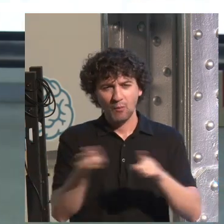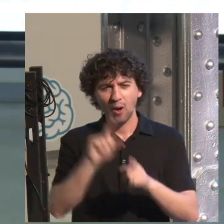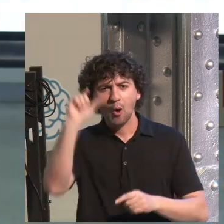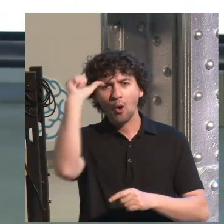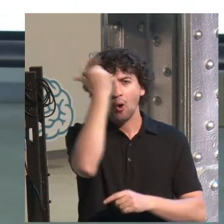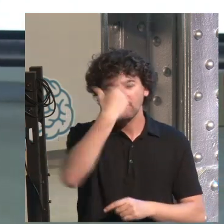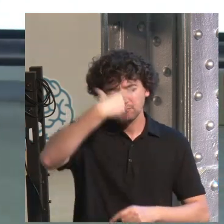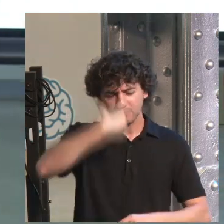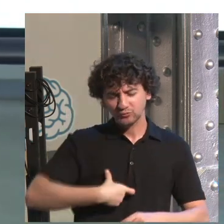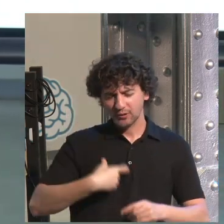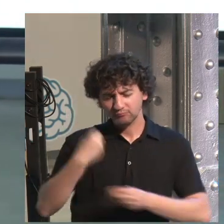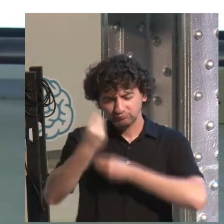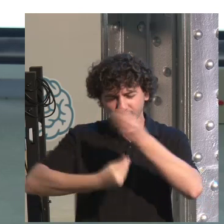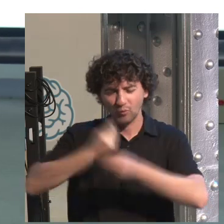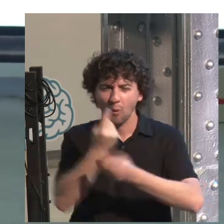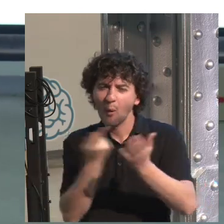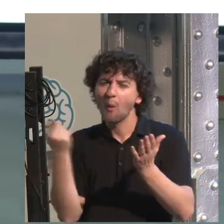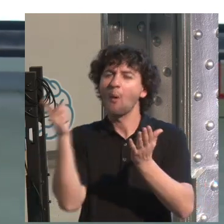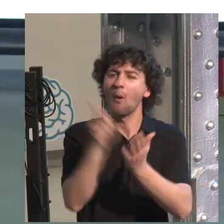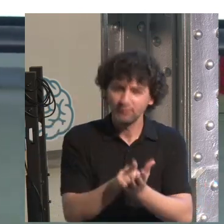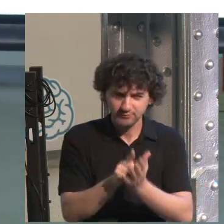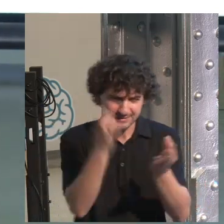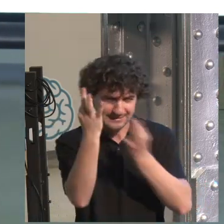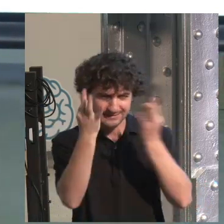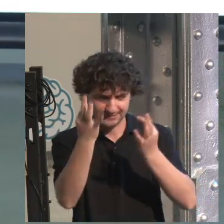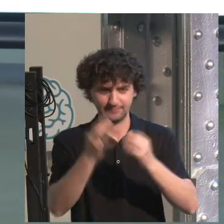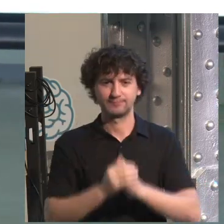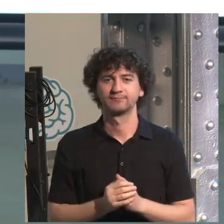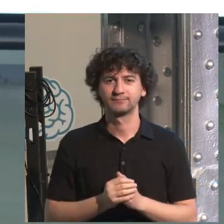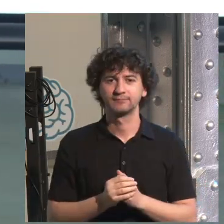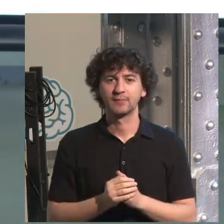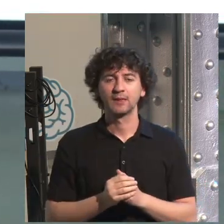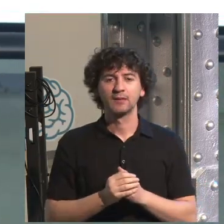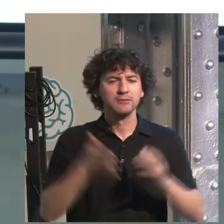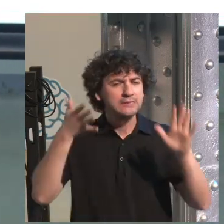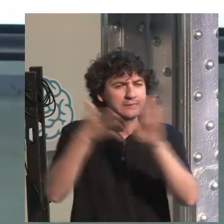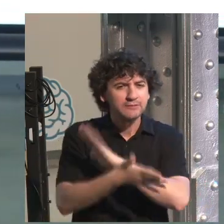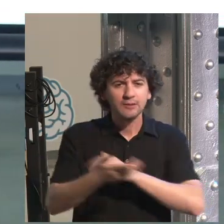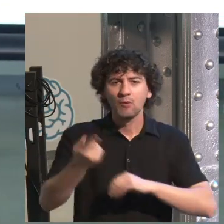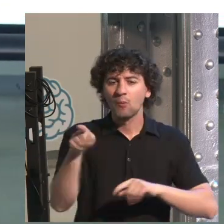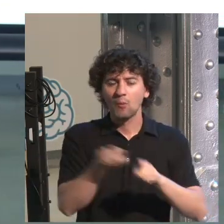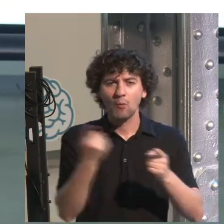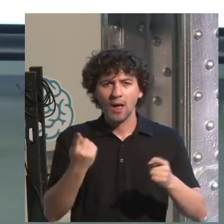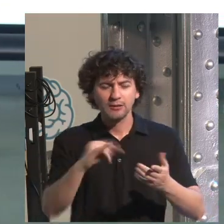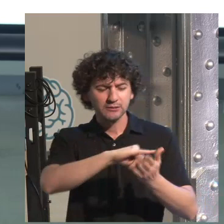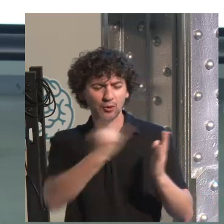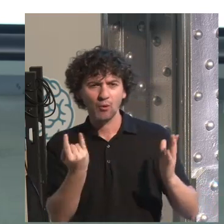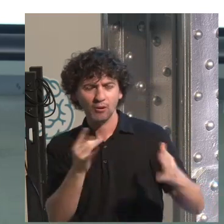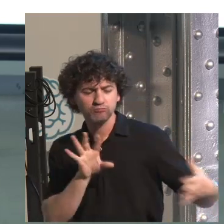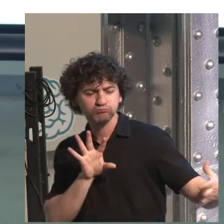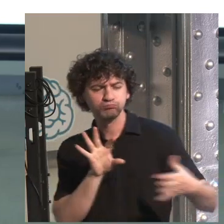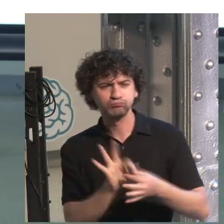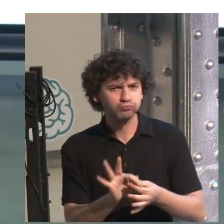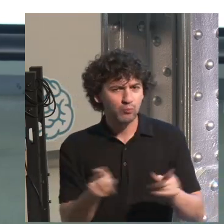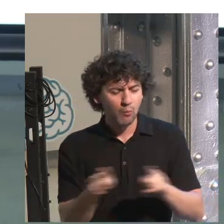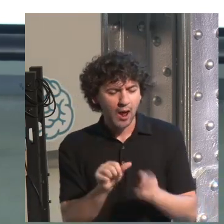como especie humana. Conforme desarrollamos una relación tan íntima con la tecnología, ¿no? con una